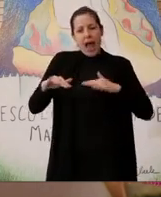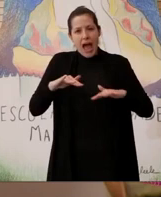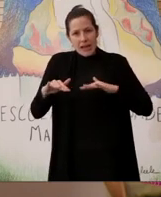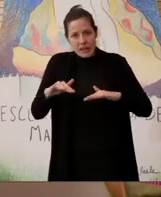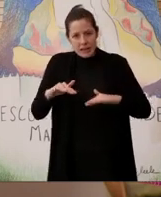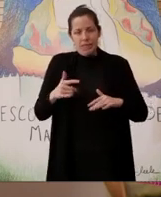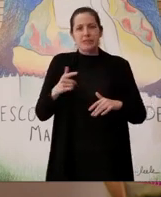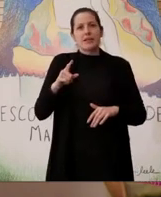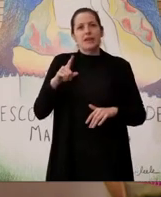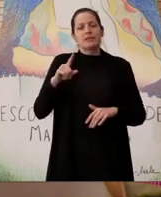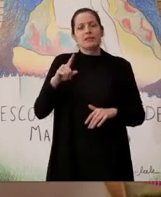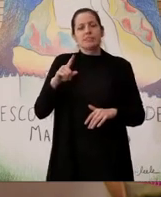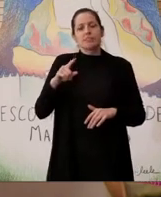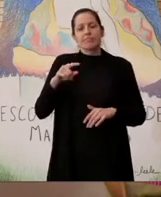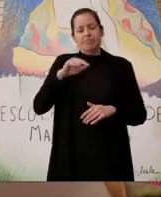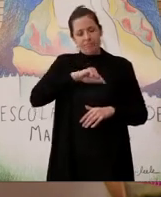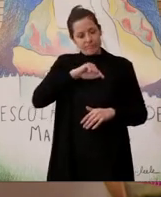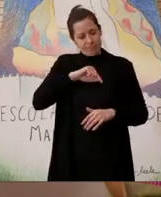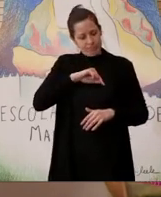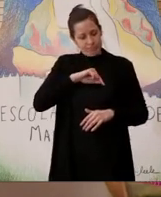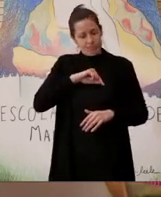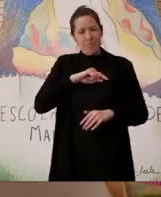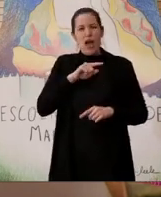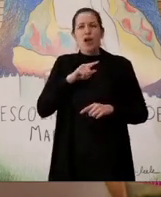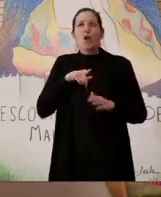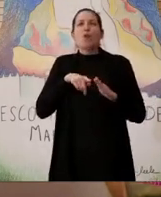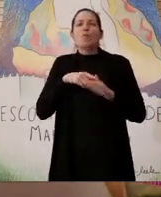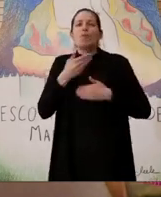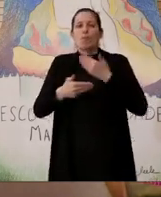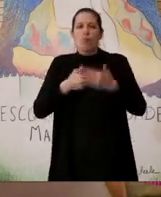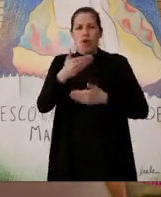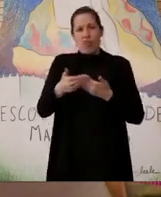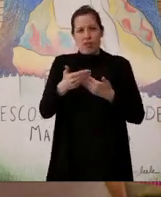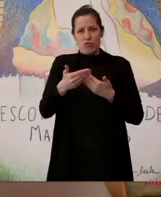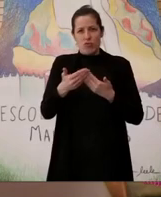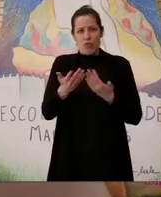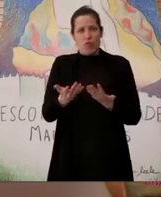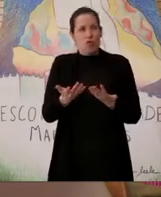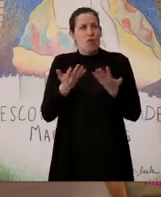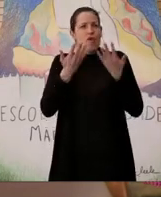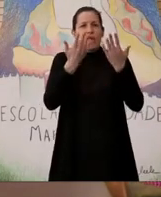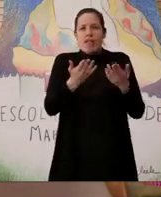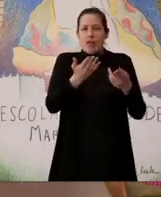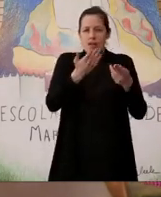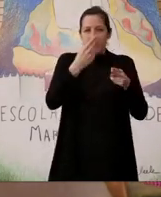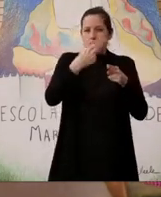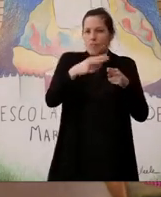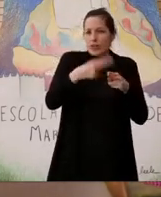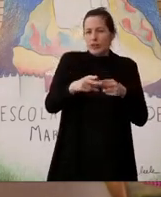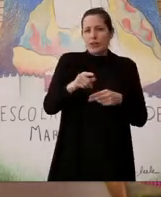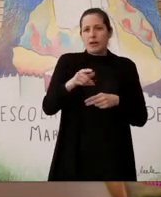también noso de de ofertarnos para espacio político de creer que a nos ha trayectoria